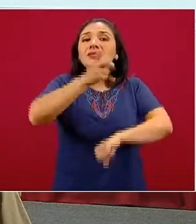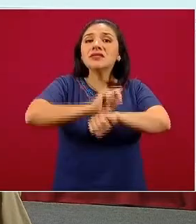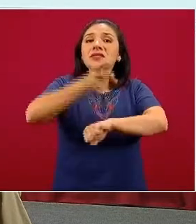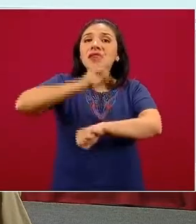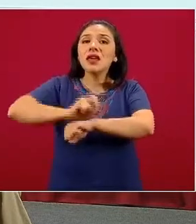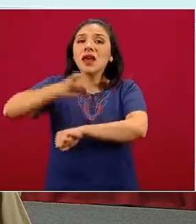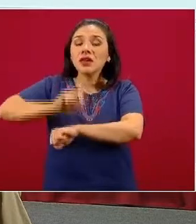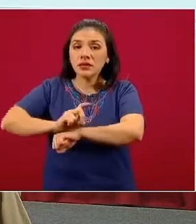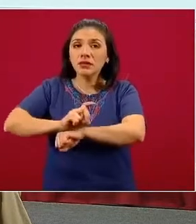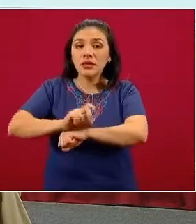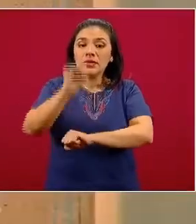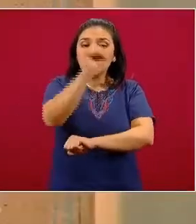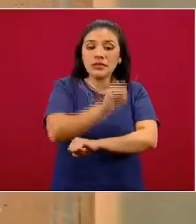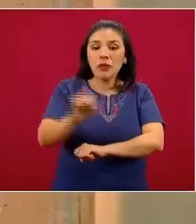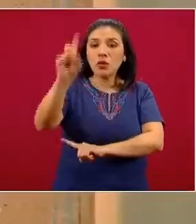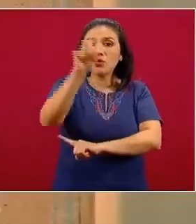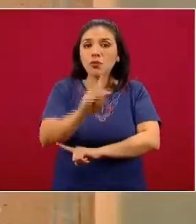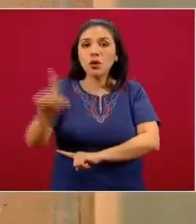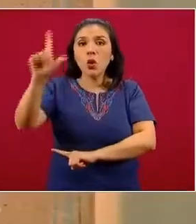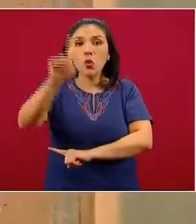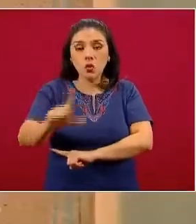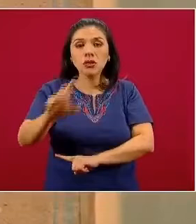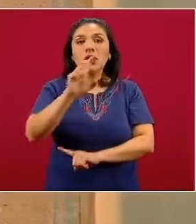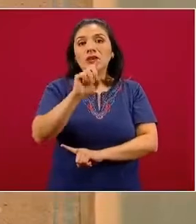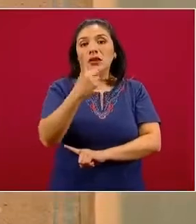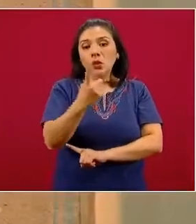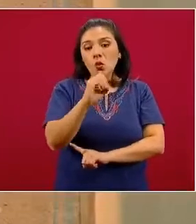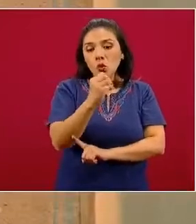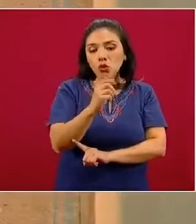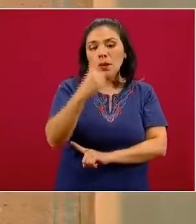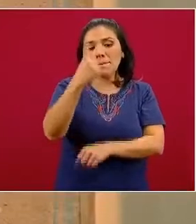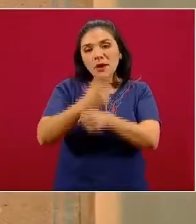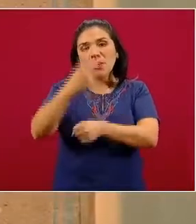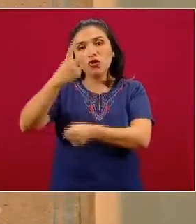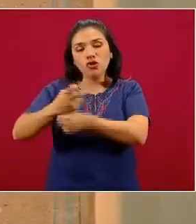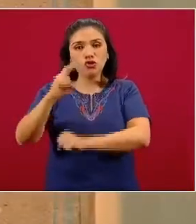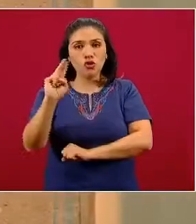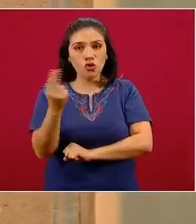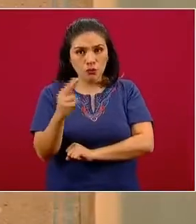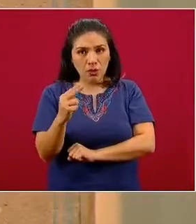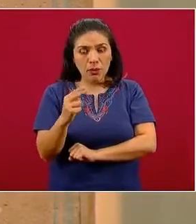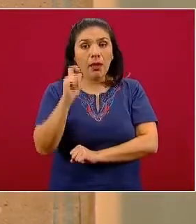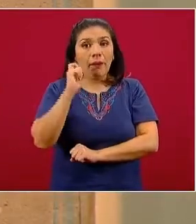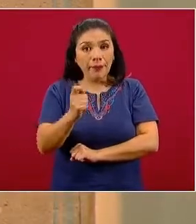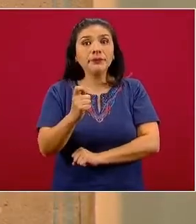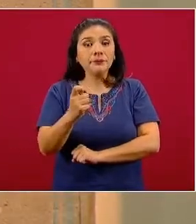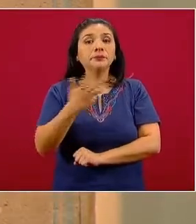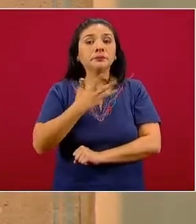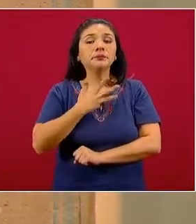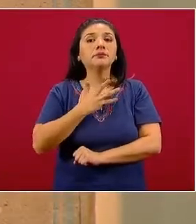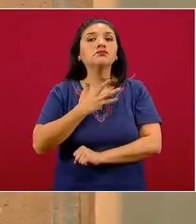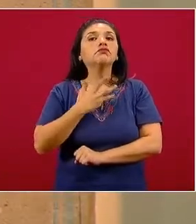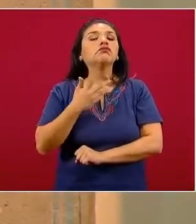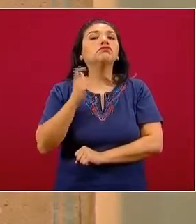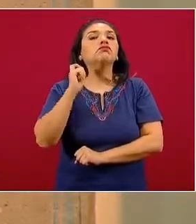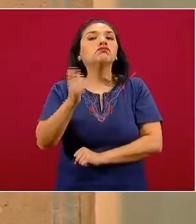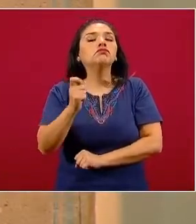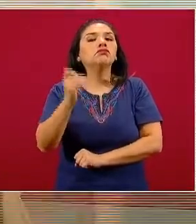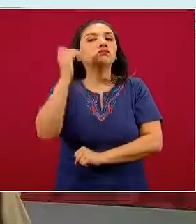días, sábado, domingo, lunes, 31 de octubre, 1 y 2 de noviembre, en donde vamos a tener una